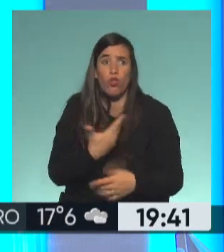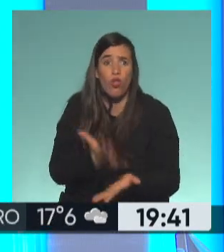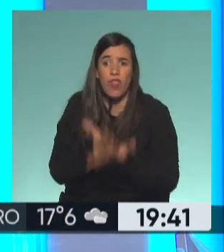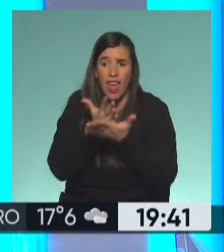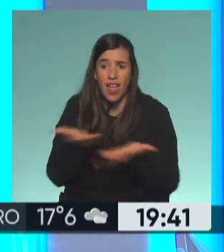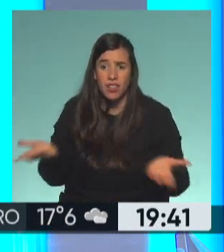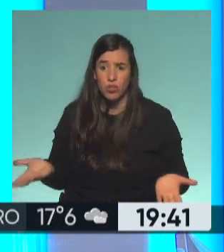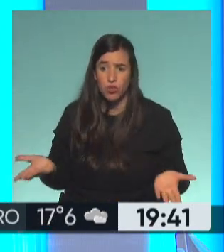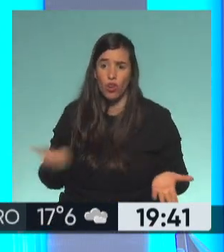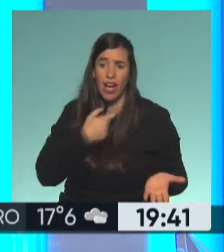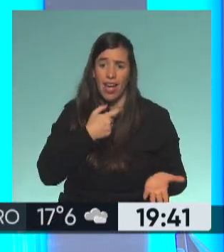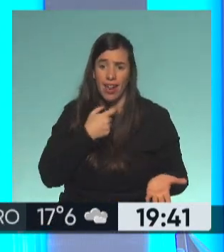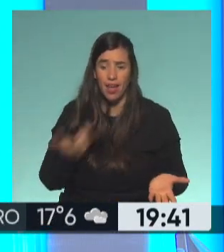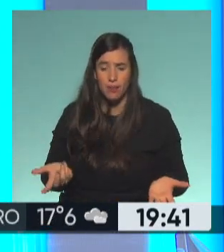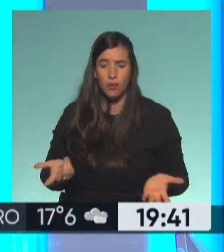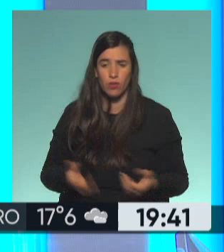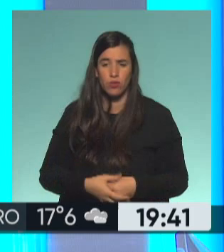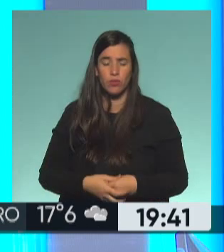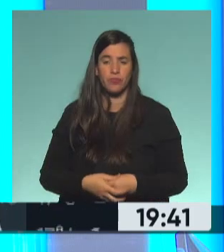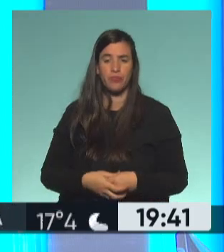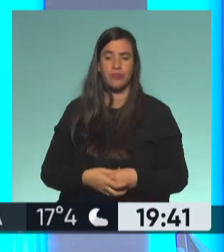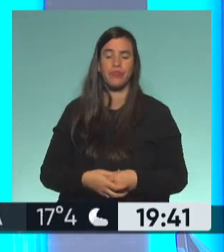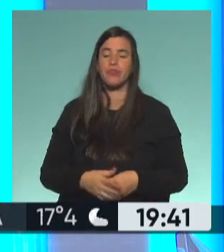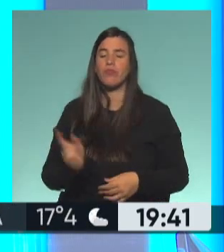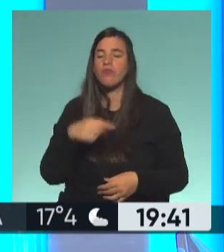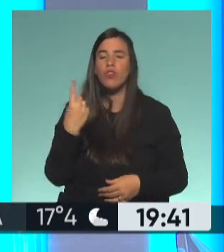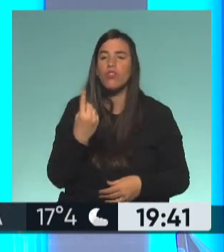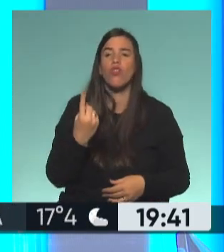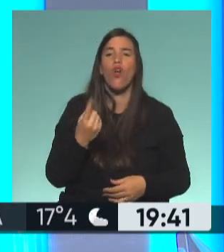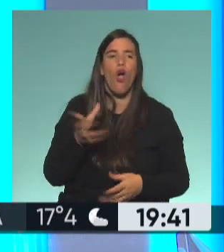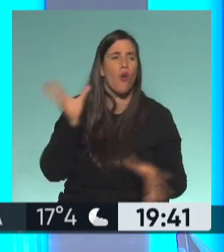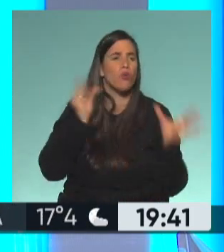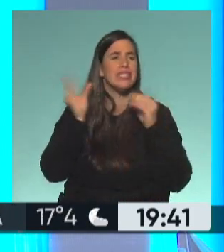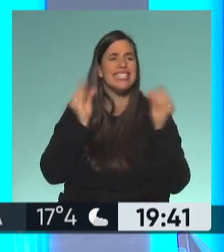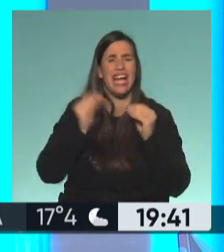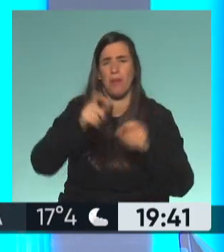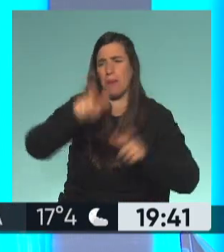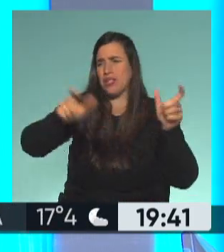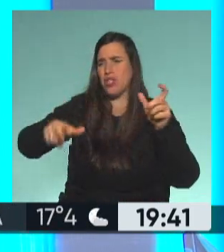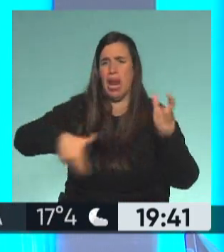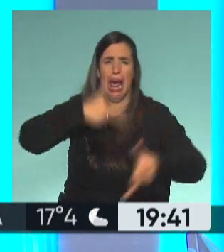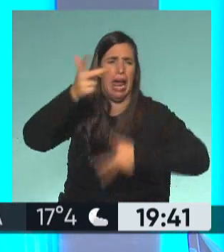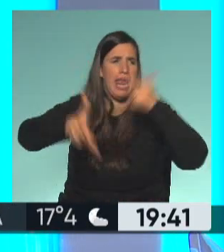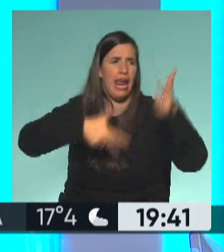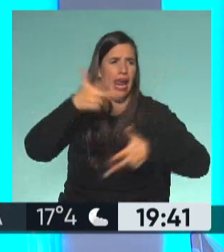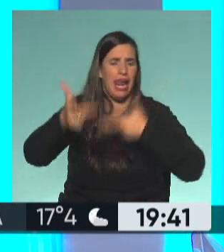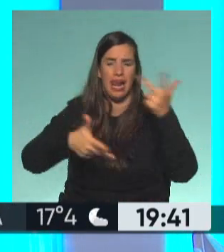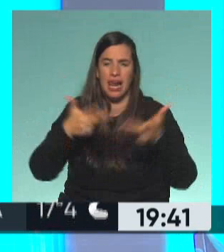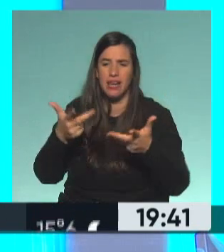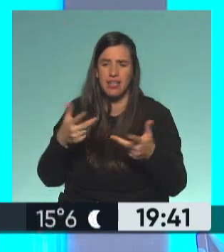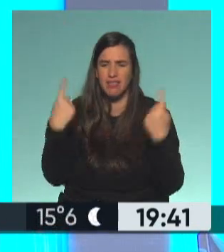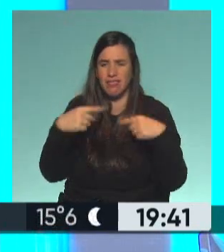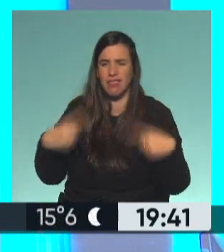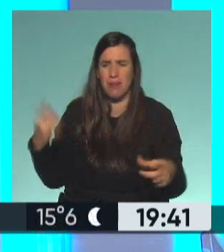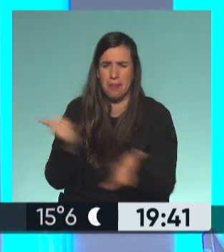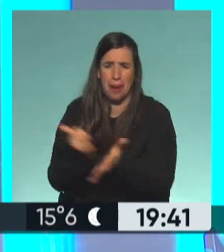el concepto de correlación de fuerzas. Ahí he escuchado una cantidad de cosas que me ponen los pelos de punta en términos de decir no da la correlación de